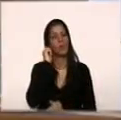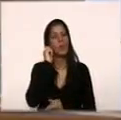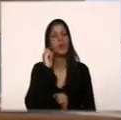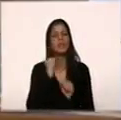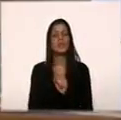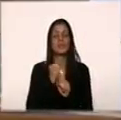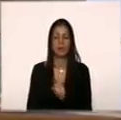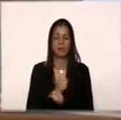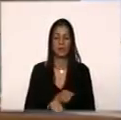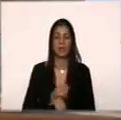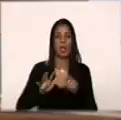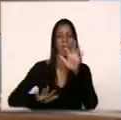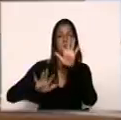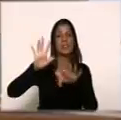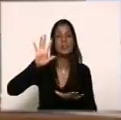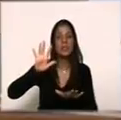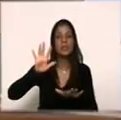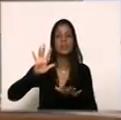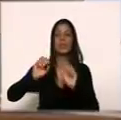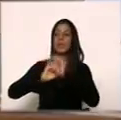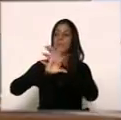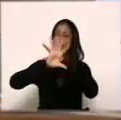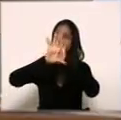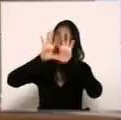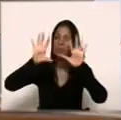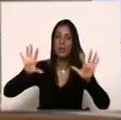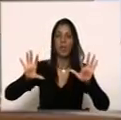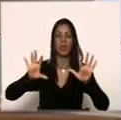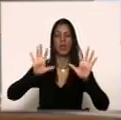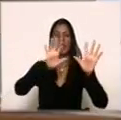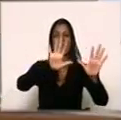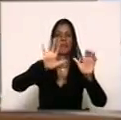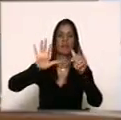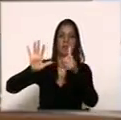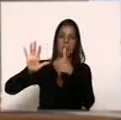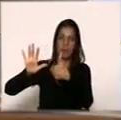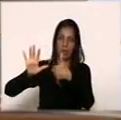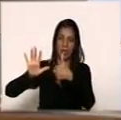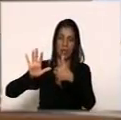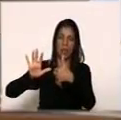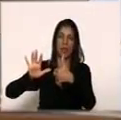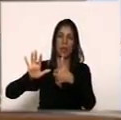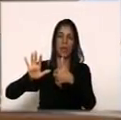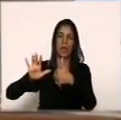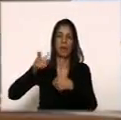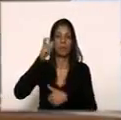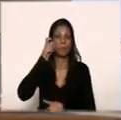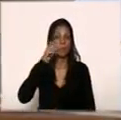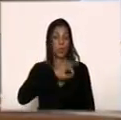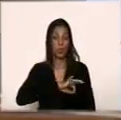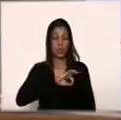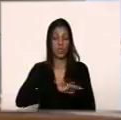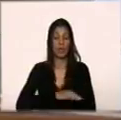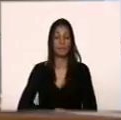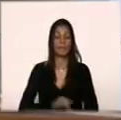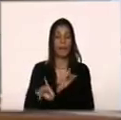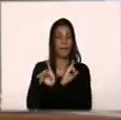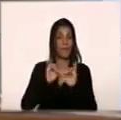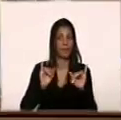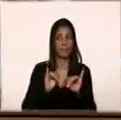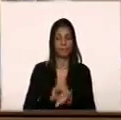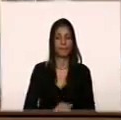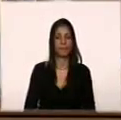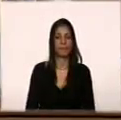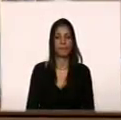trabajadores. 15. La transparencia. 16. La Contraloría Social. Es todo, presidente.